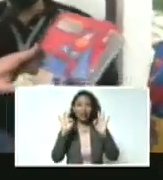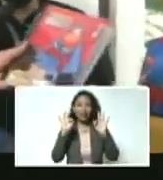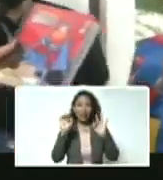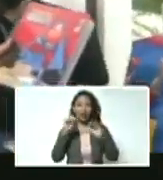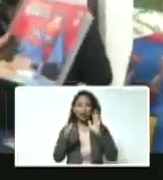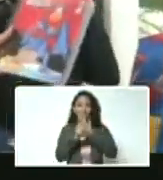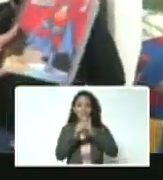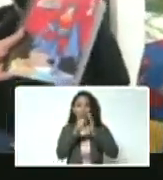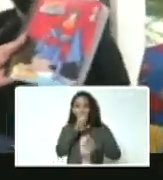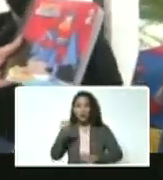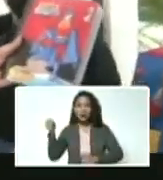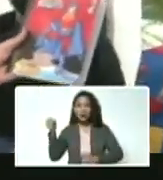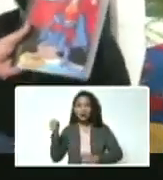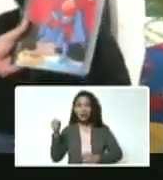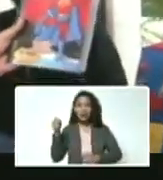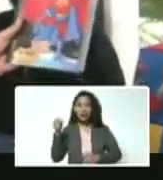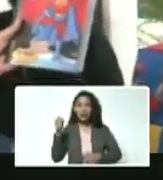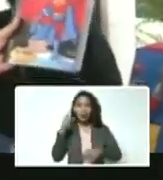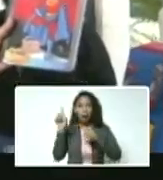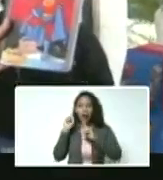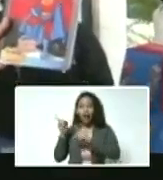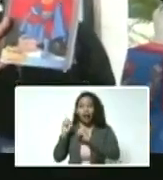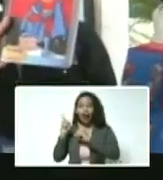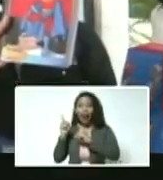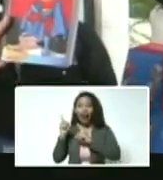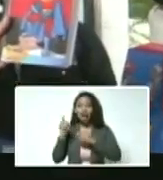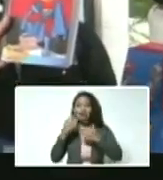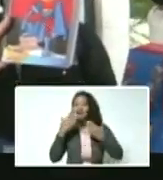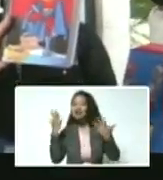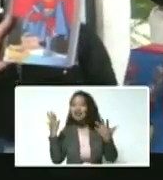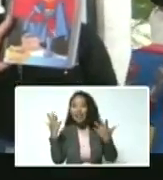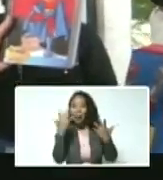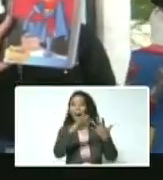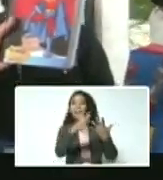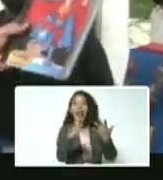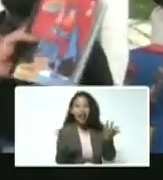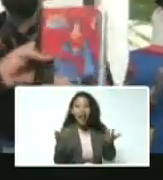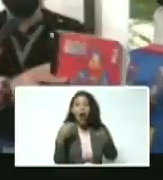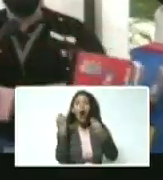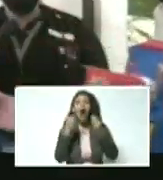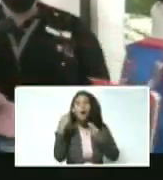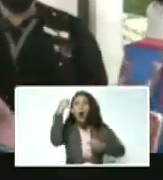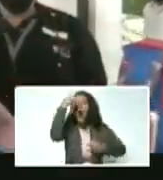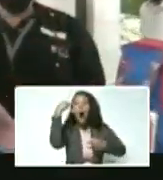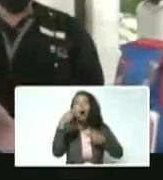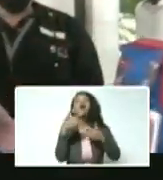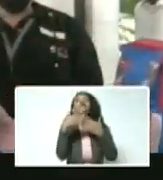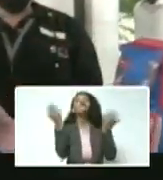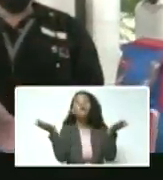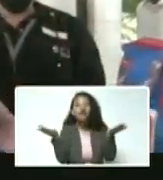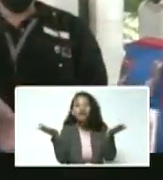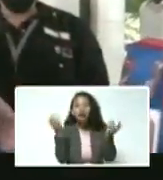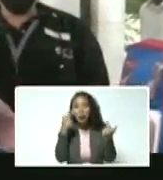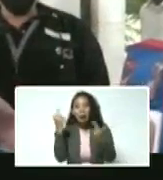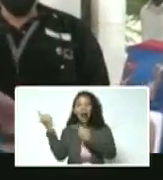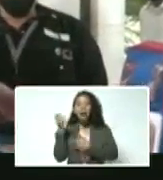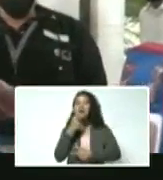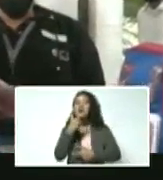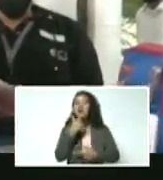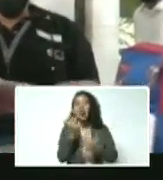Patricia. ¿Cómo está, presidente? Bienvenido. Ajá. ¿Qué tal? ¿Cómo les quedó el ojo? ¡Qué belleza!